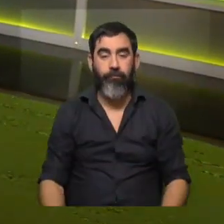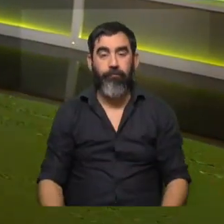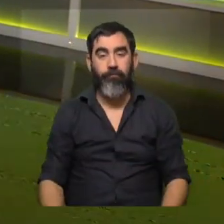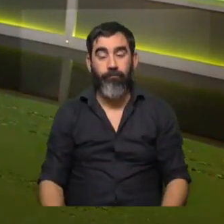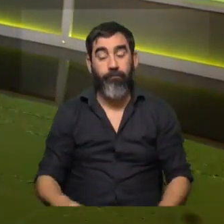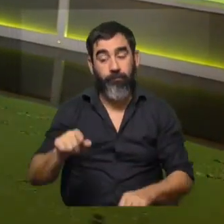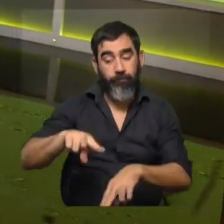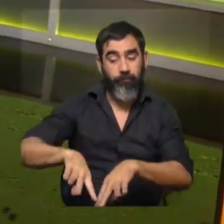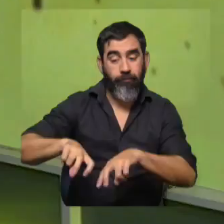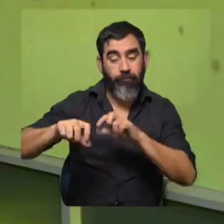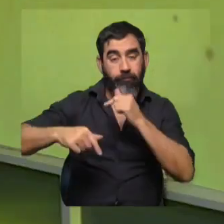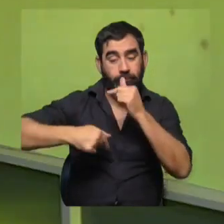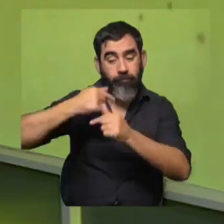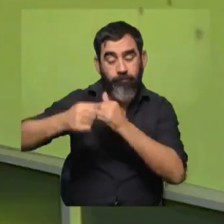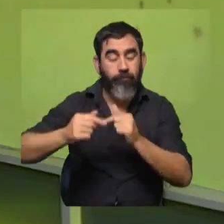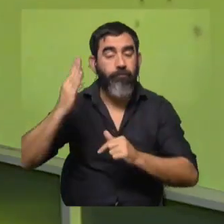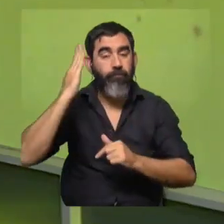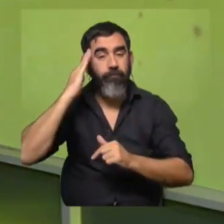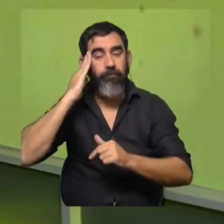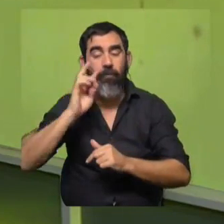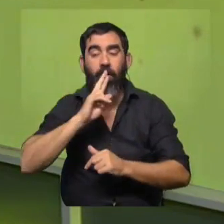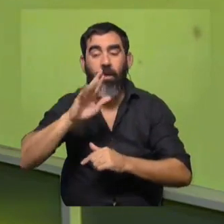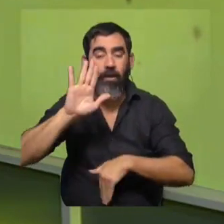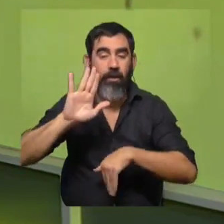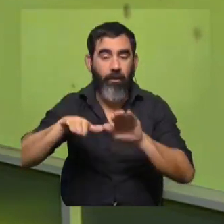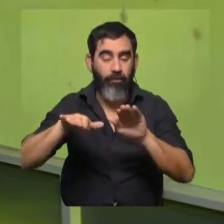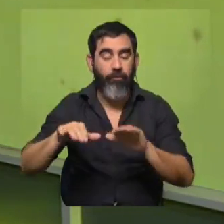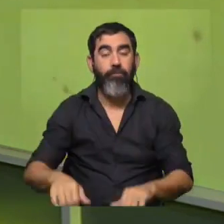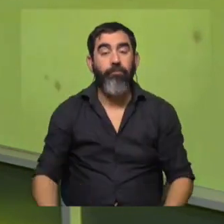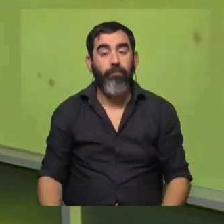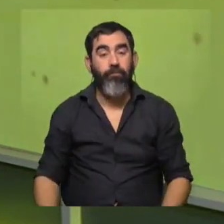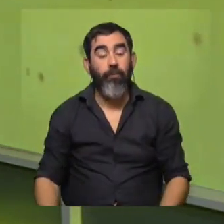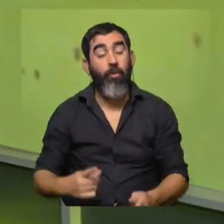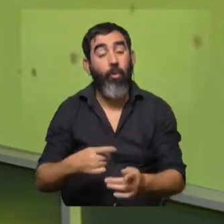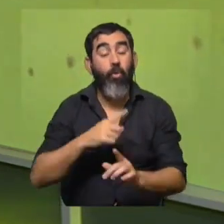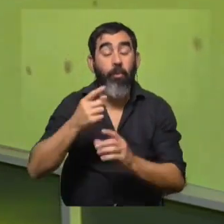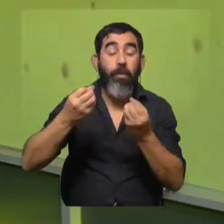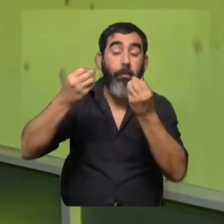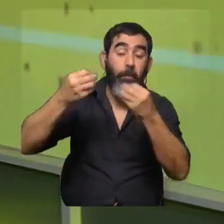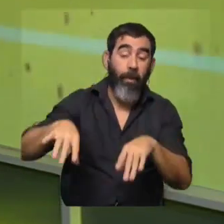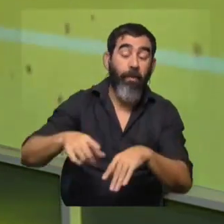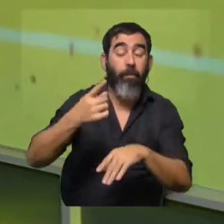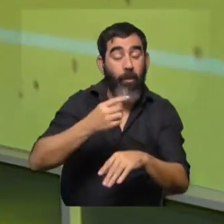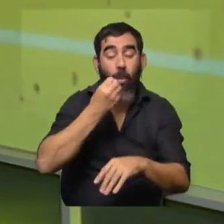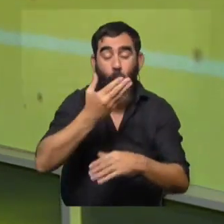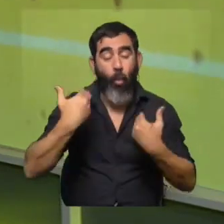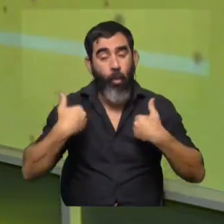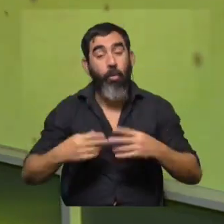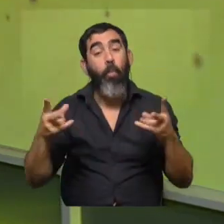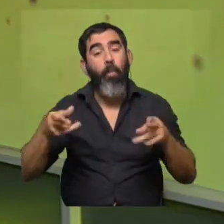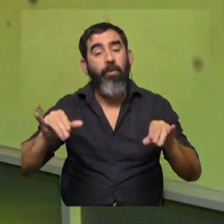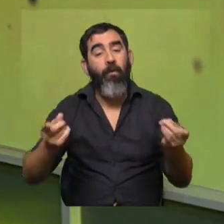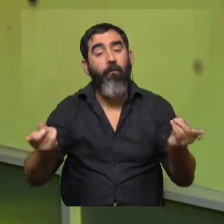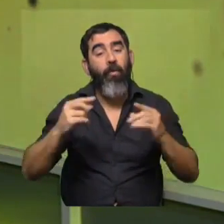estas investigaciones sigan marchando sabremos mucho más sobre este hábito que vamos perdiendo, pero que le hace bien al cuerpo. Pausa,